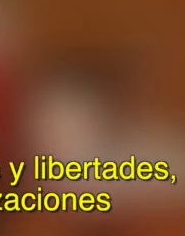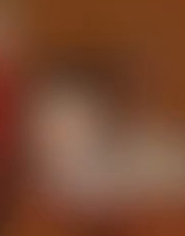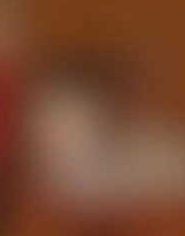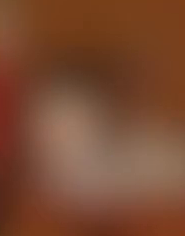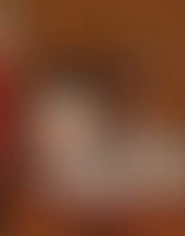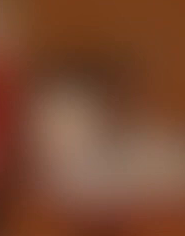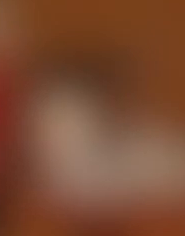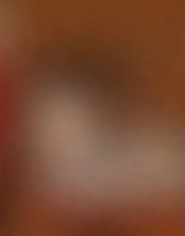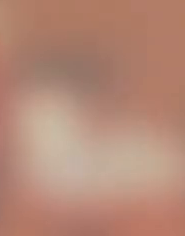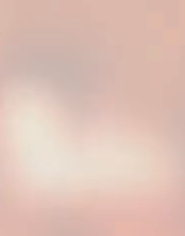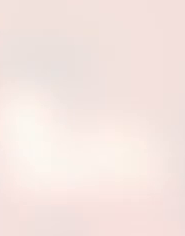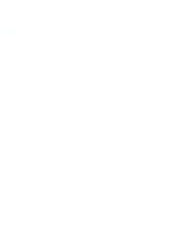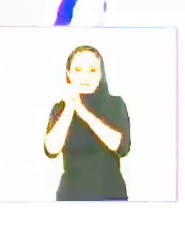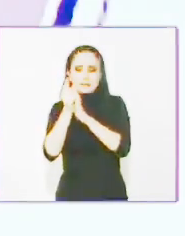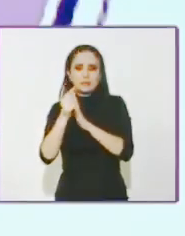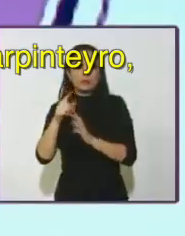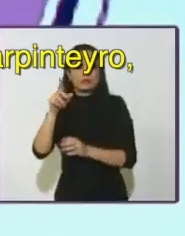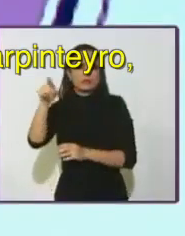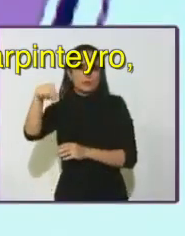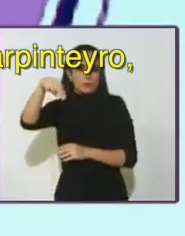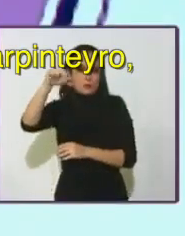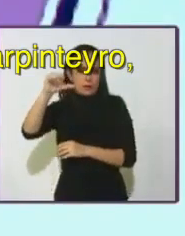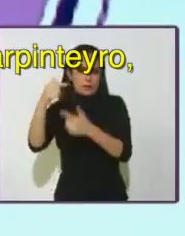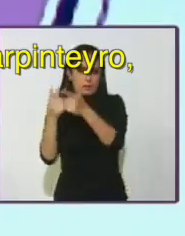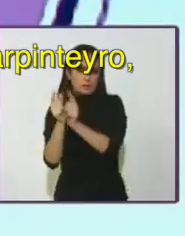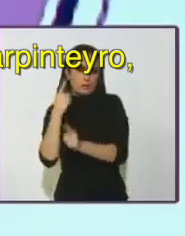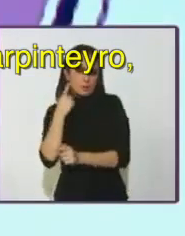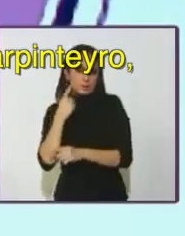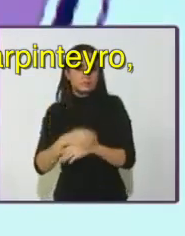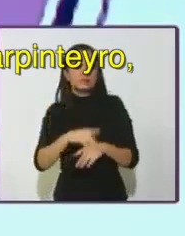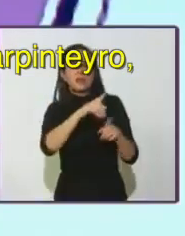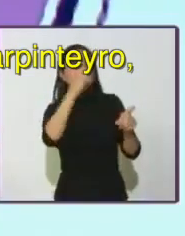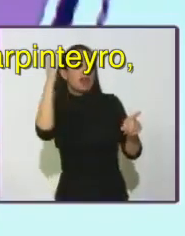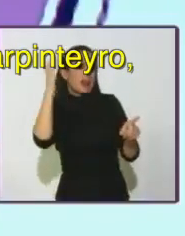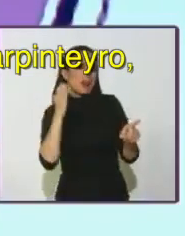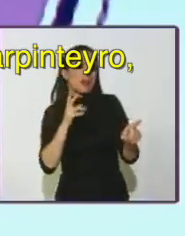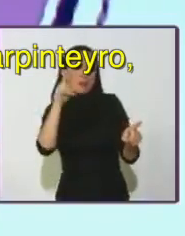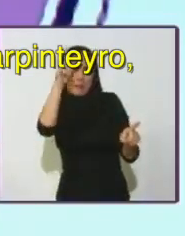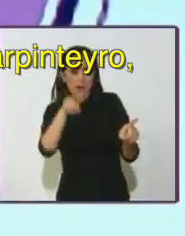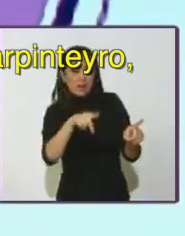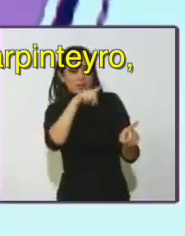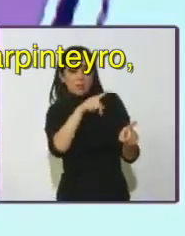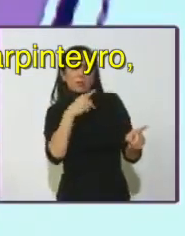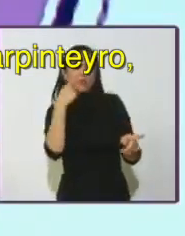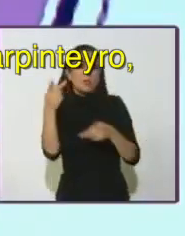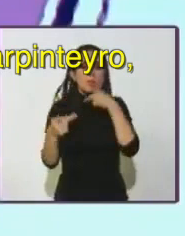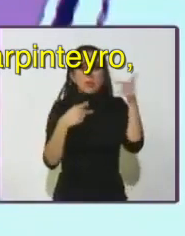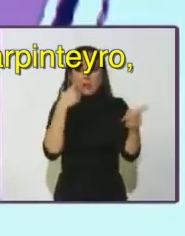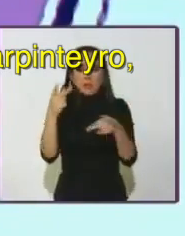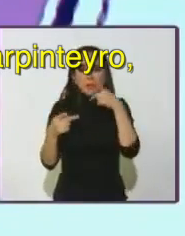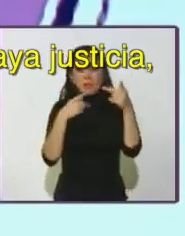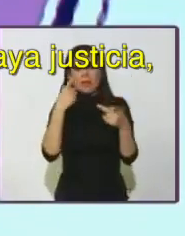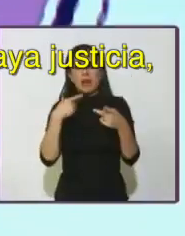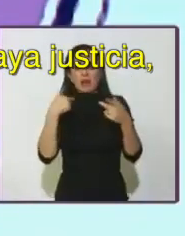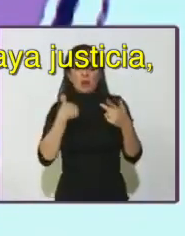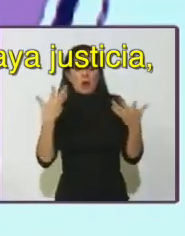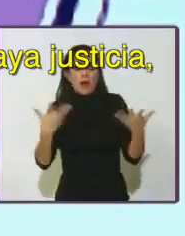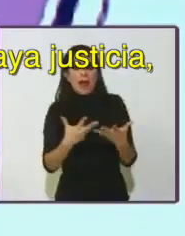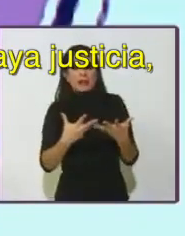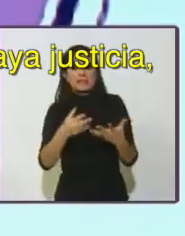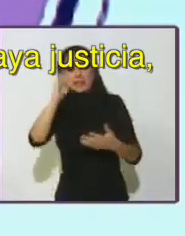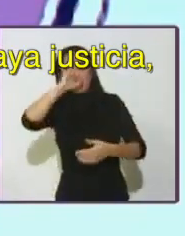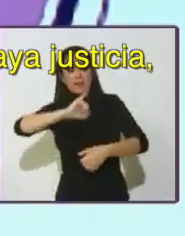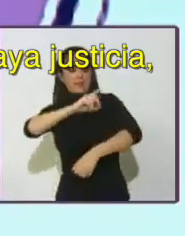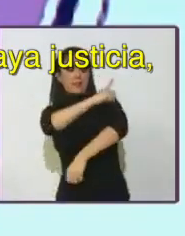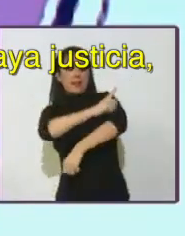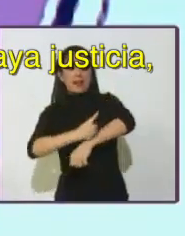las movilizaciones en modo, tiempo y lugar. En el ITAM, la candidata del partido Nueva Alianza Purificación Carpinteiro aseguró